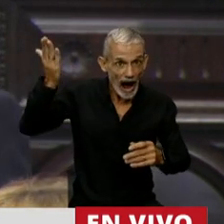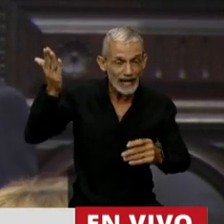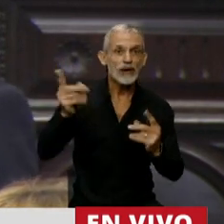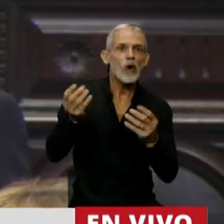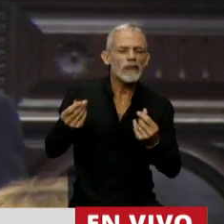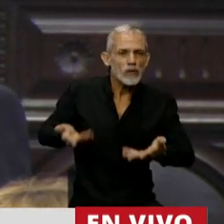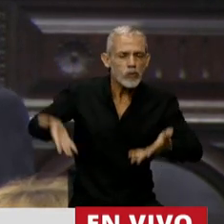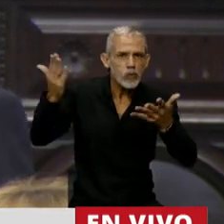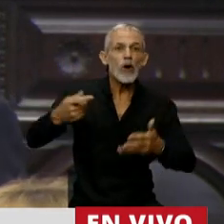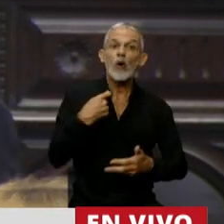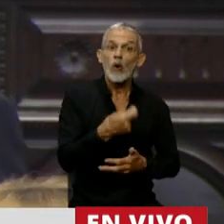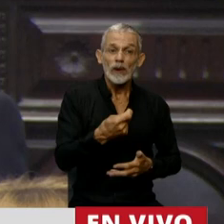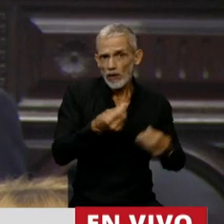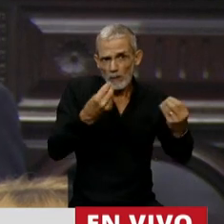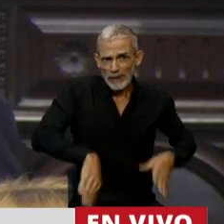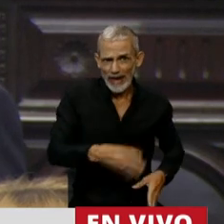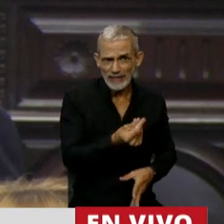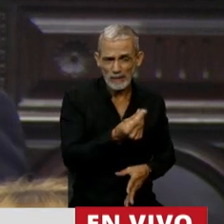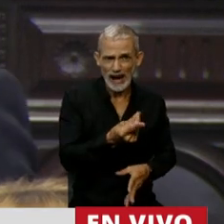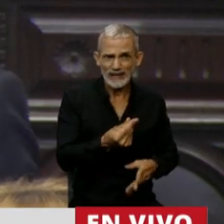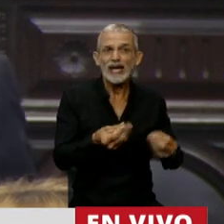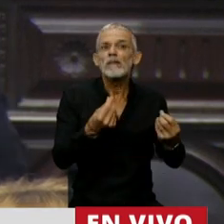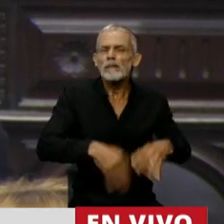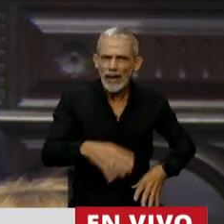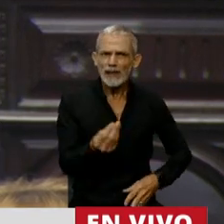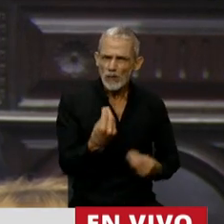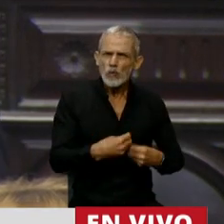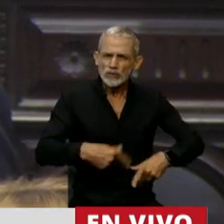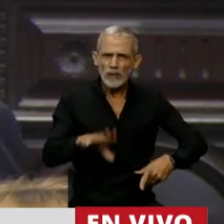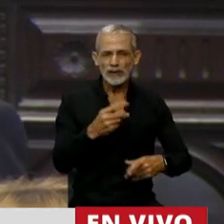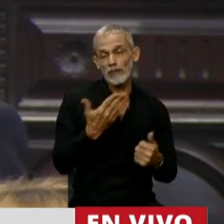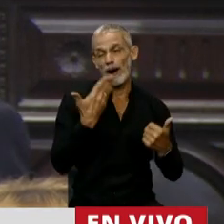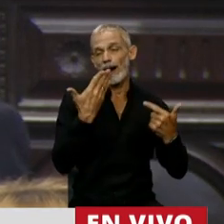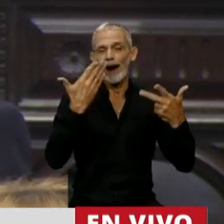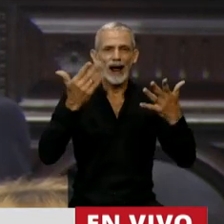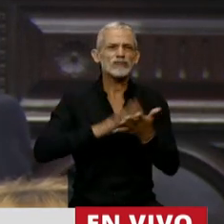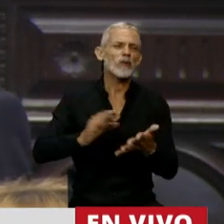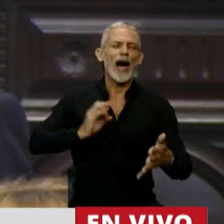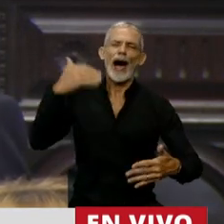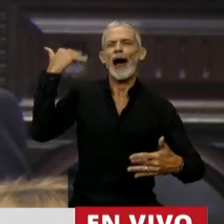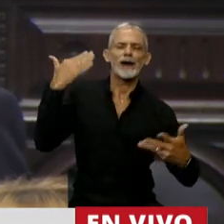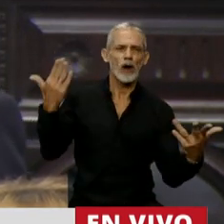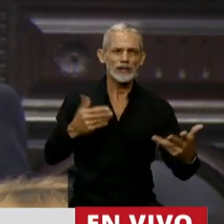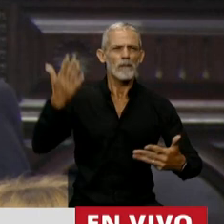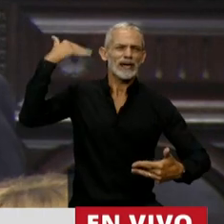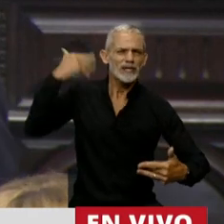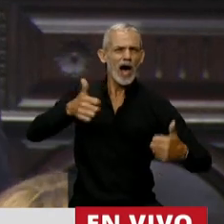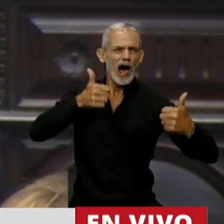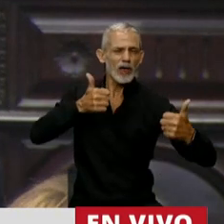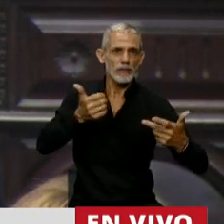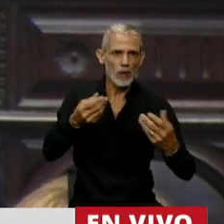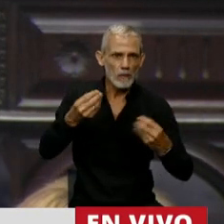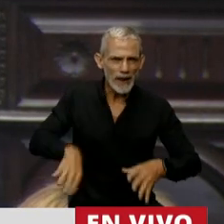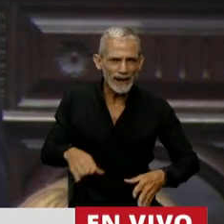este año, los jubilados van a perder y van a perder mucho. Se llenan la boca hablando de años anteriores y del pasado, pero